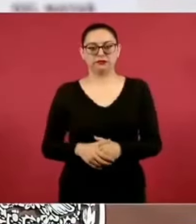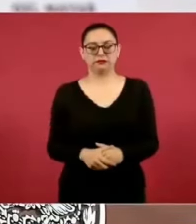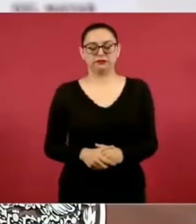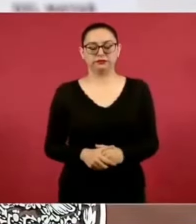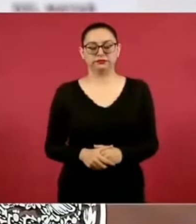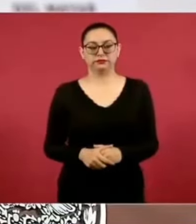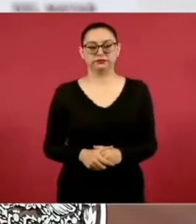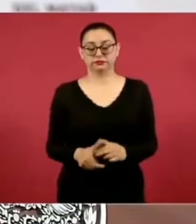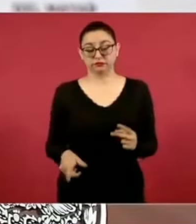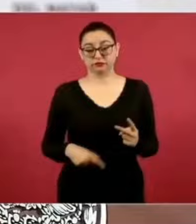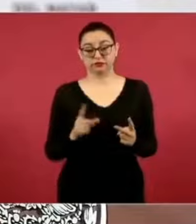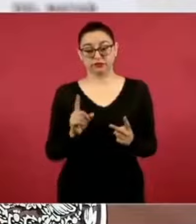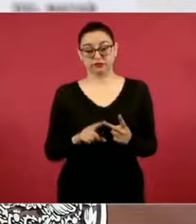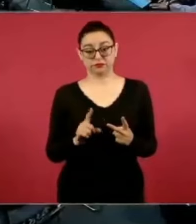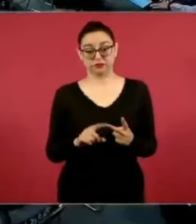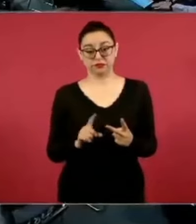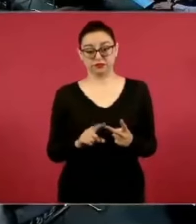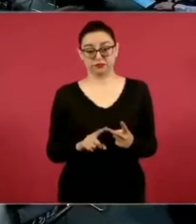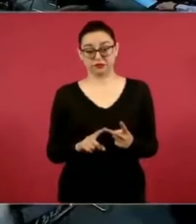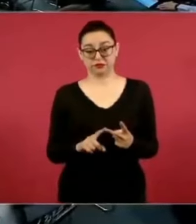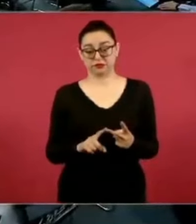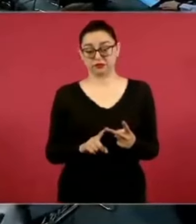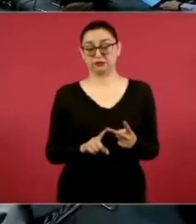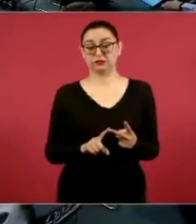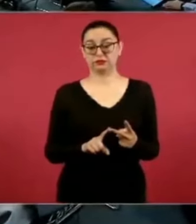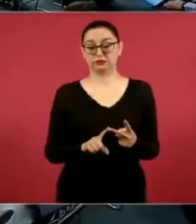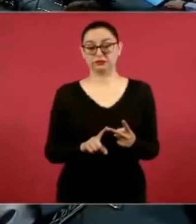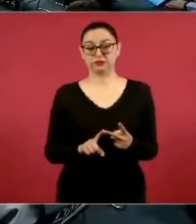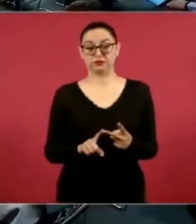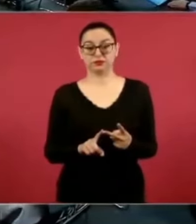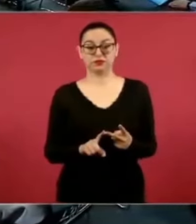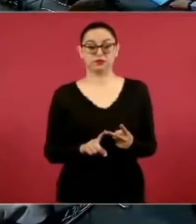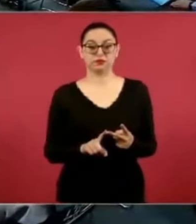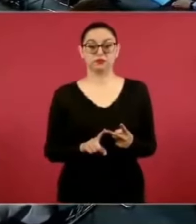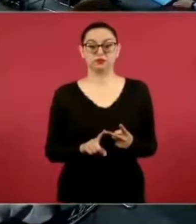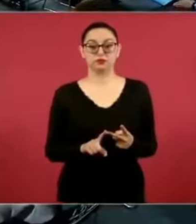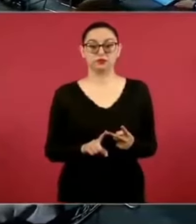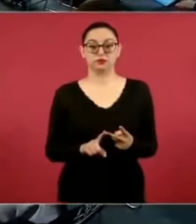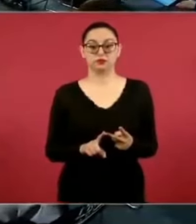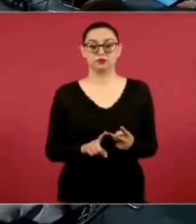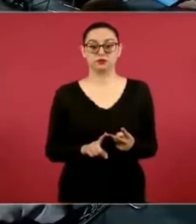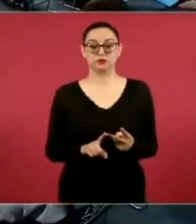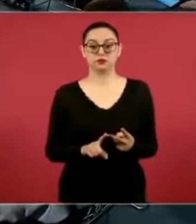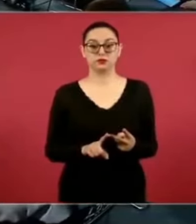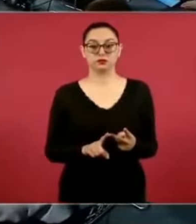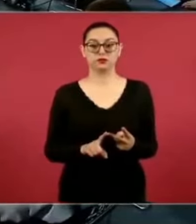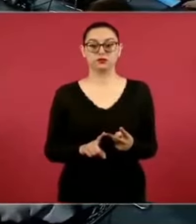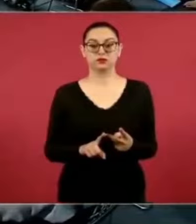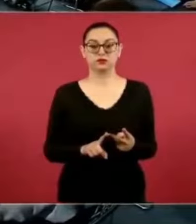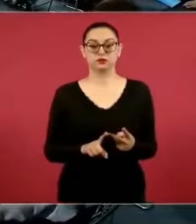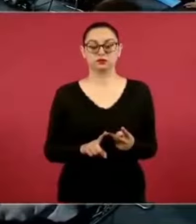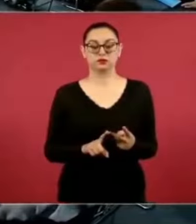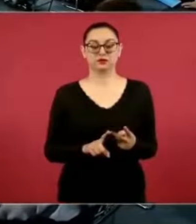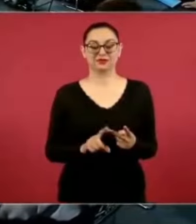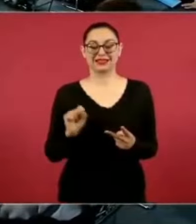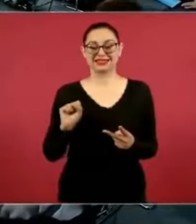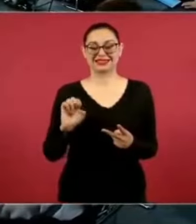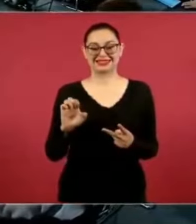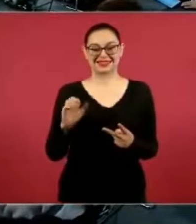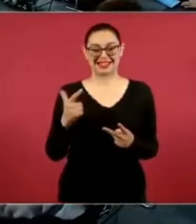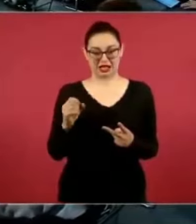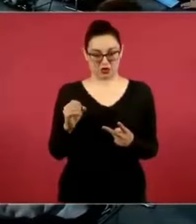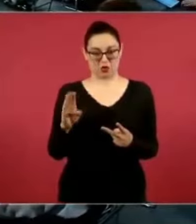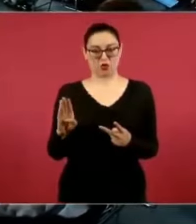Lo segundo, sí, vamos a que lo vea la secretaria de Gobernación.